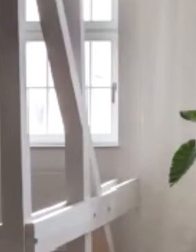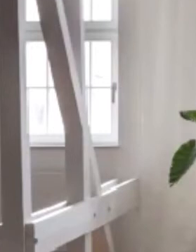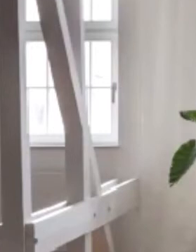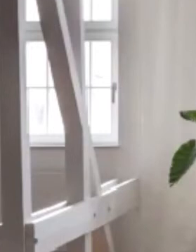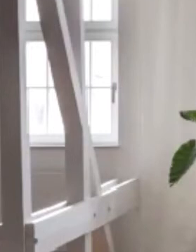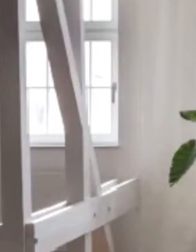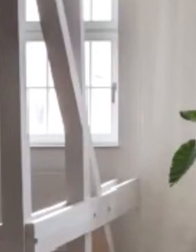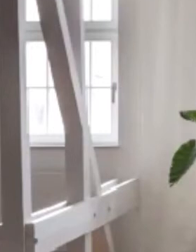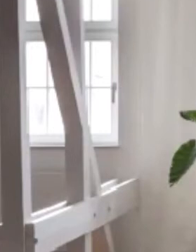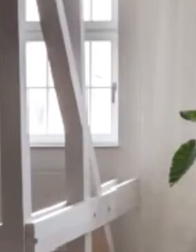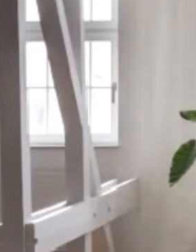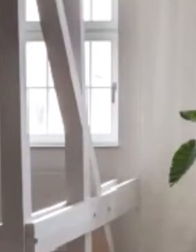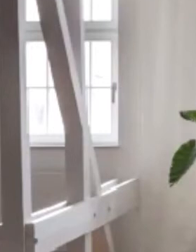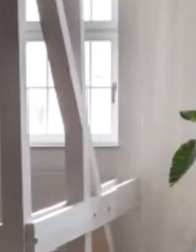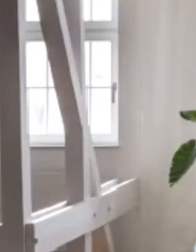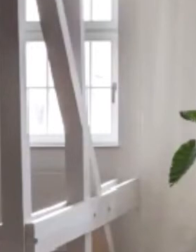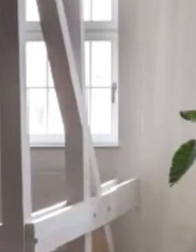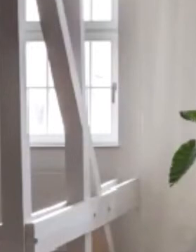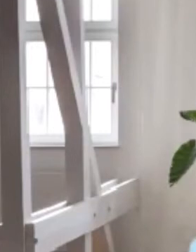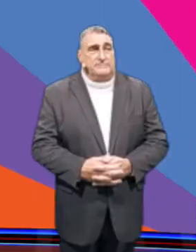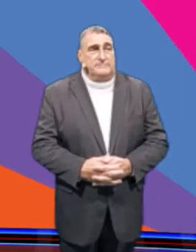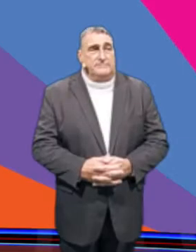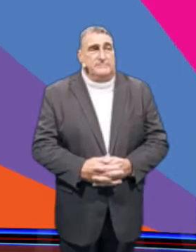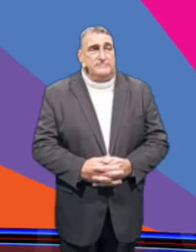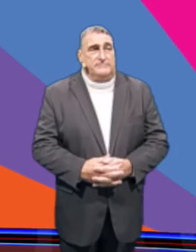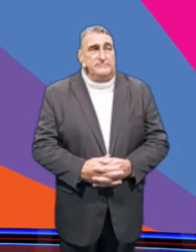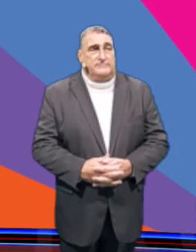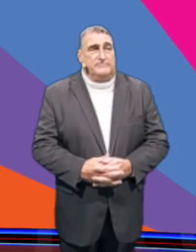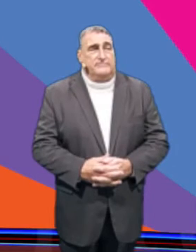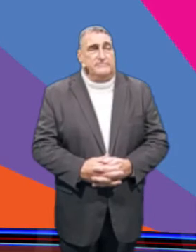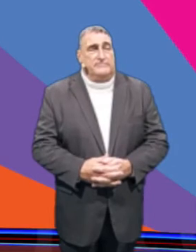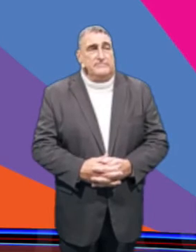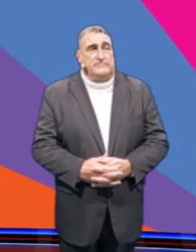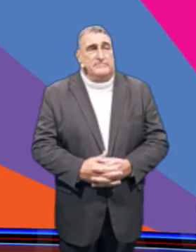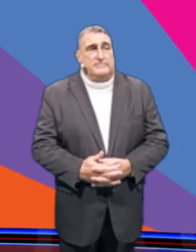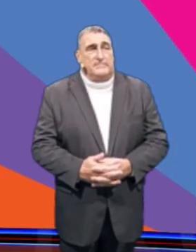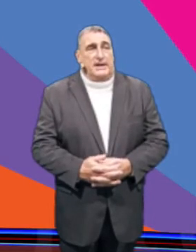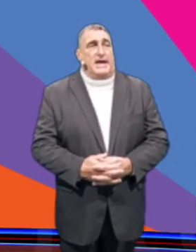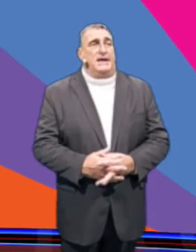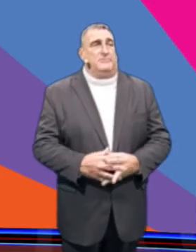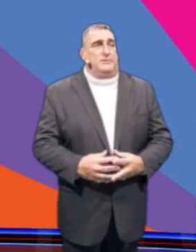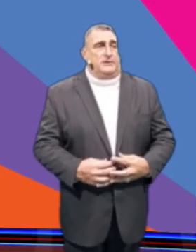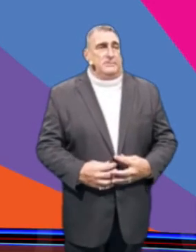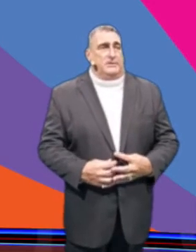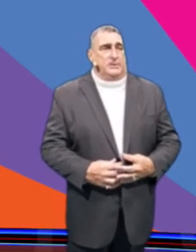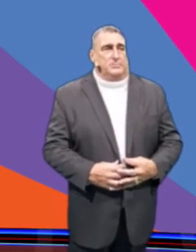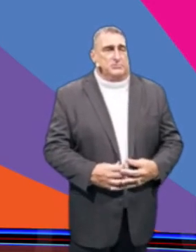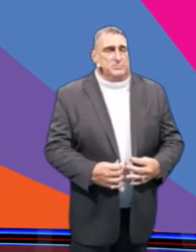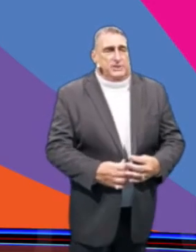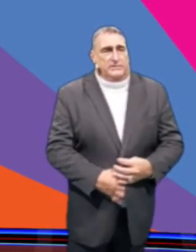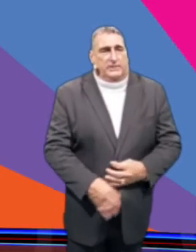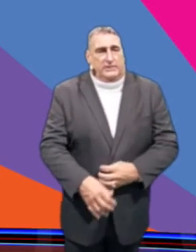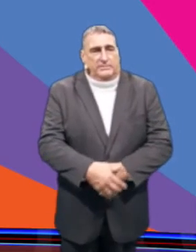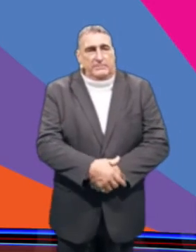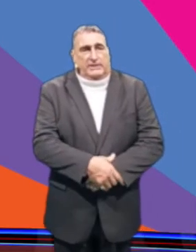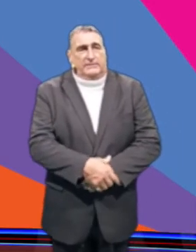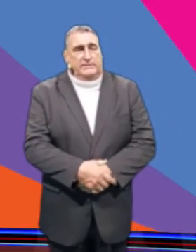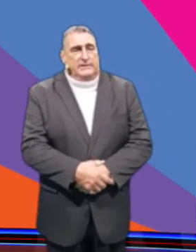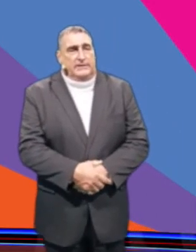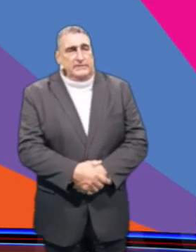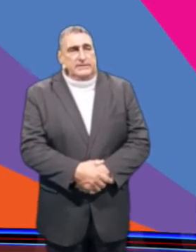¿Contra el Estado? ¡No! Si entró de biribiri, no le podés decir al Estado. Bueno, por supuesto. No, más